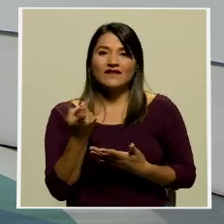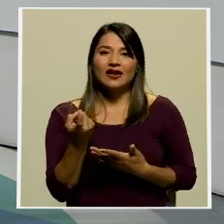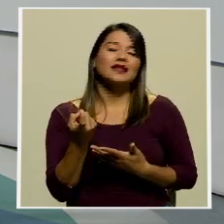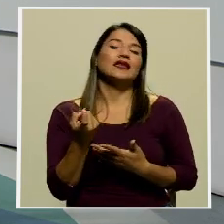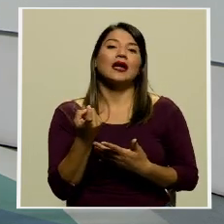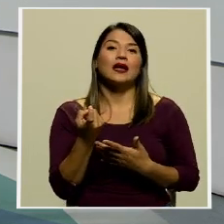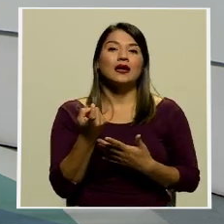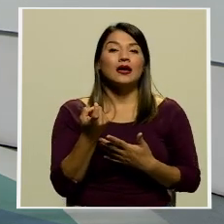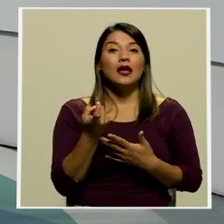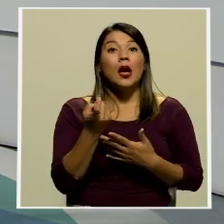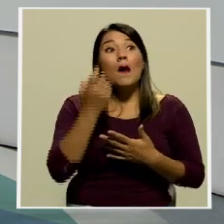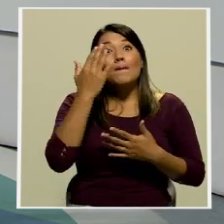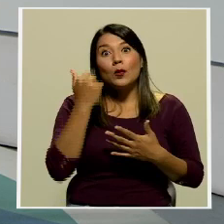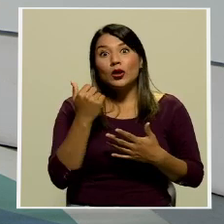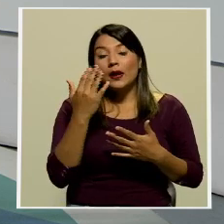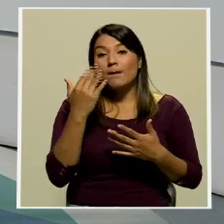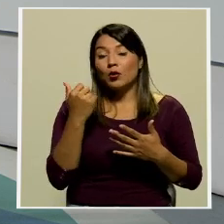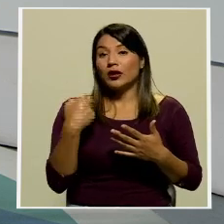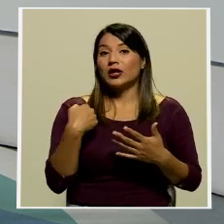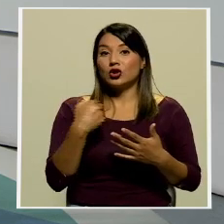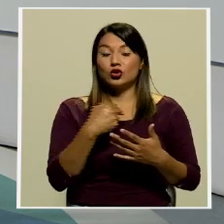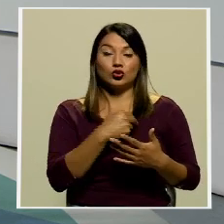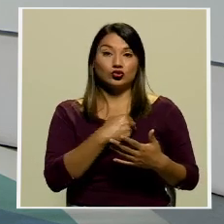se rompió la dinámica que traíamos